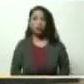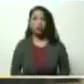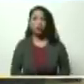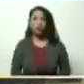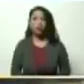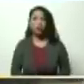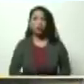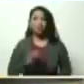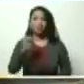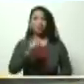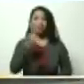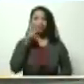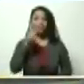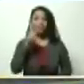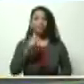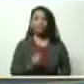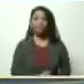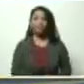correcto correcto